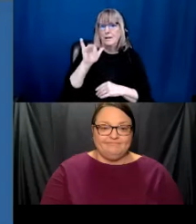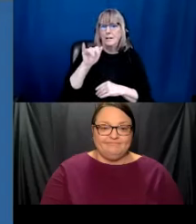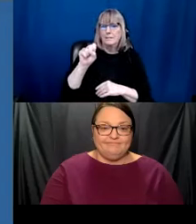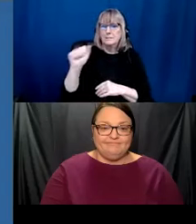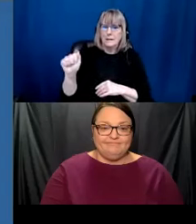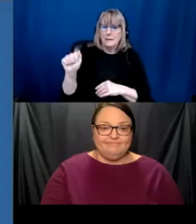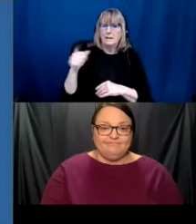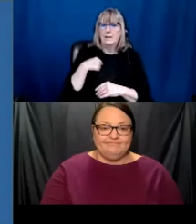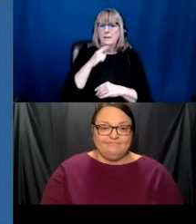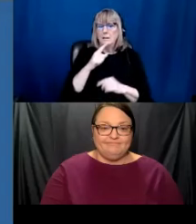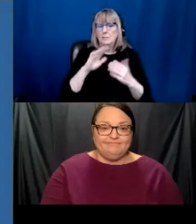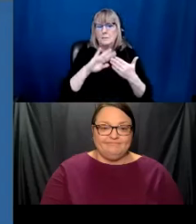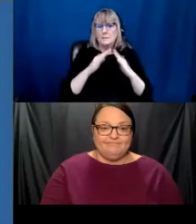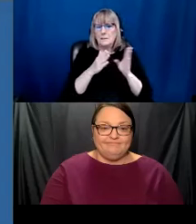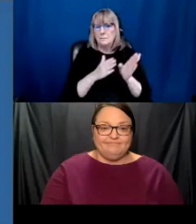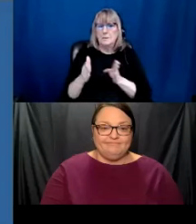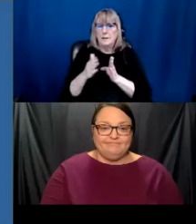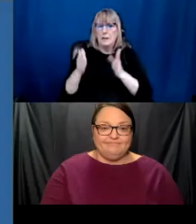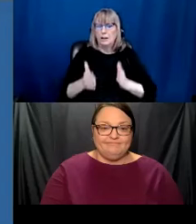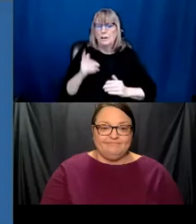Buenas tardes, me llamo Alisa.